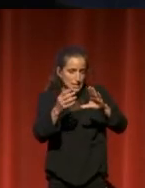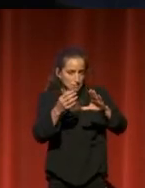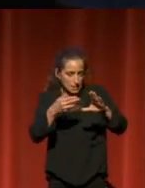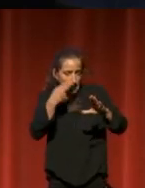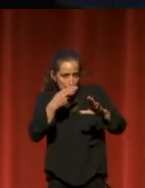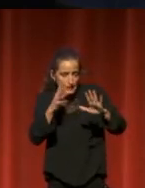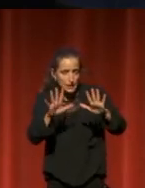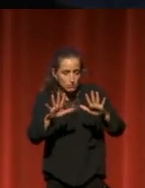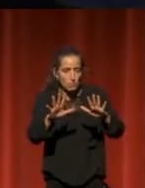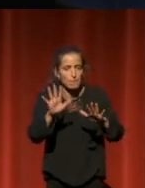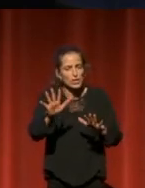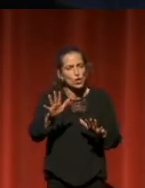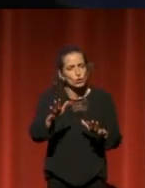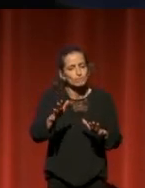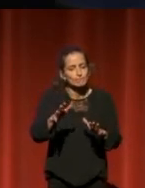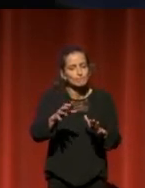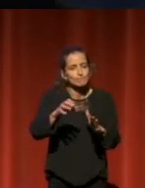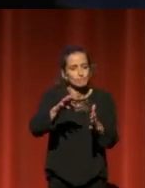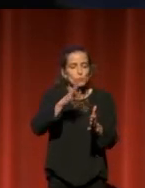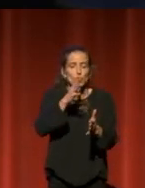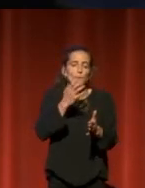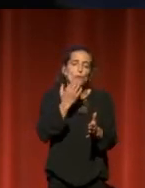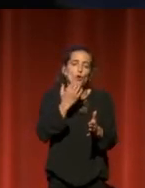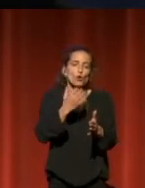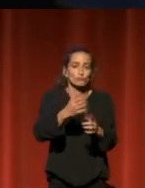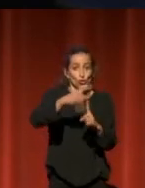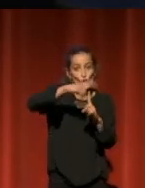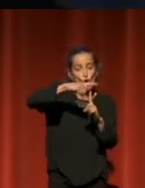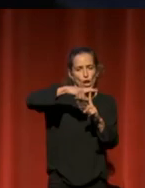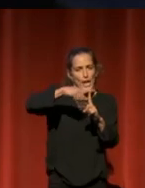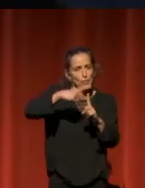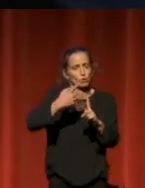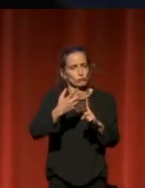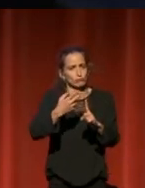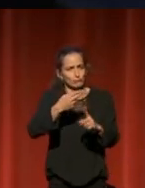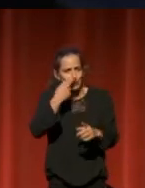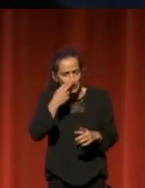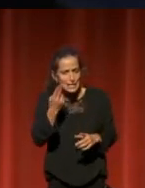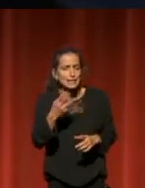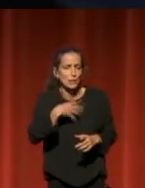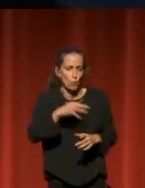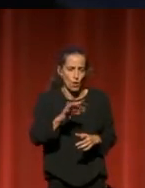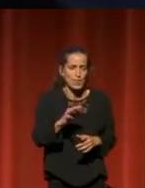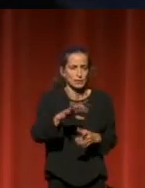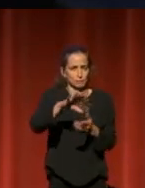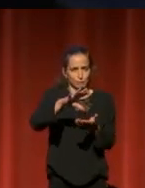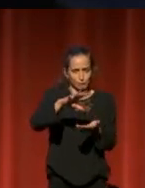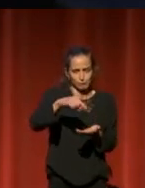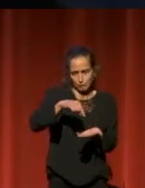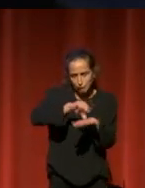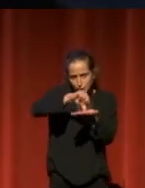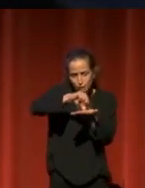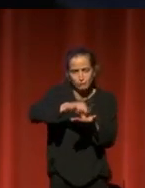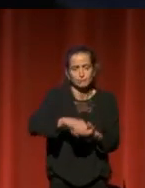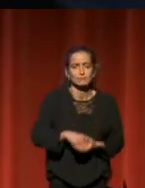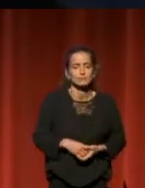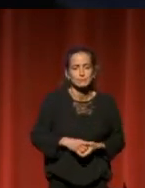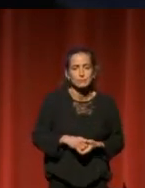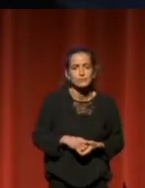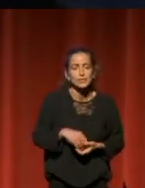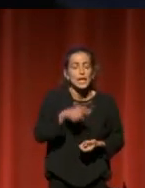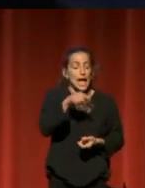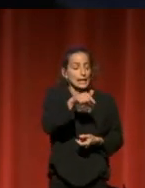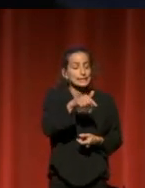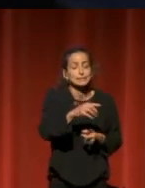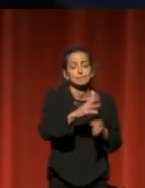ellos puede suponer Toledo. Y además en una comunidad donde tienen que encajar distintas administraciones, en este